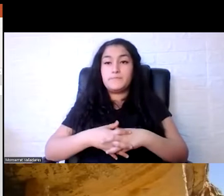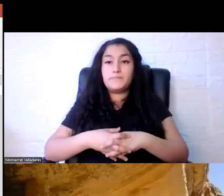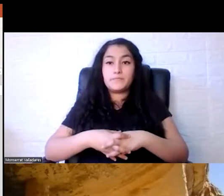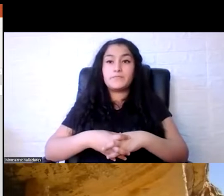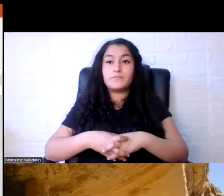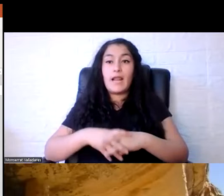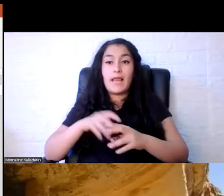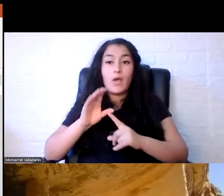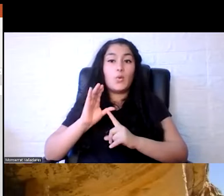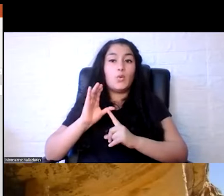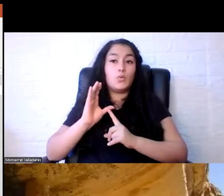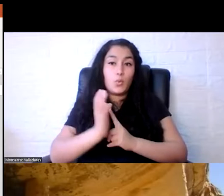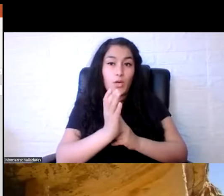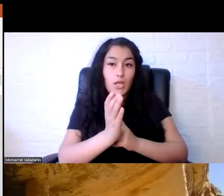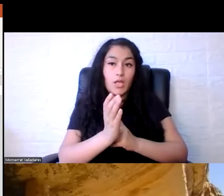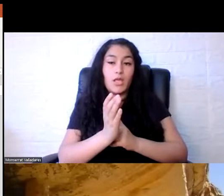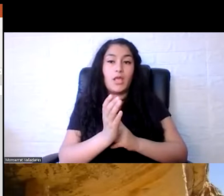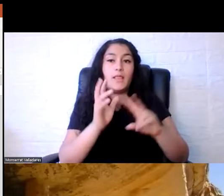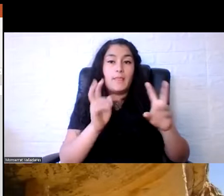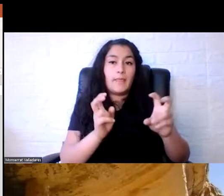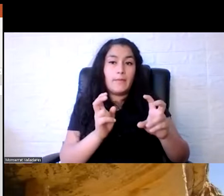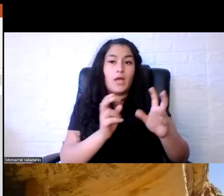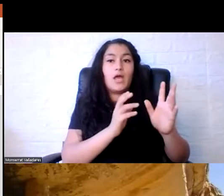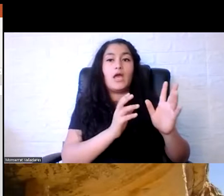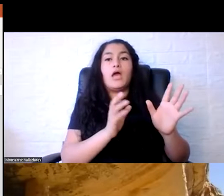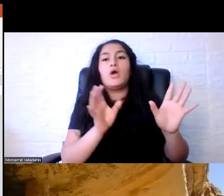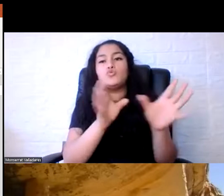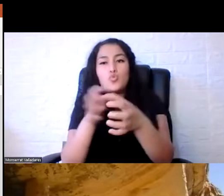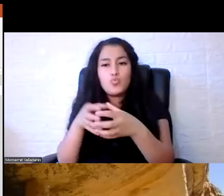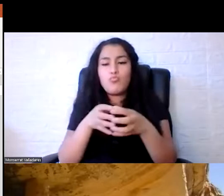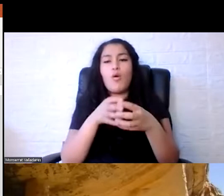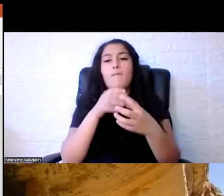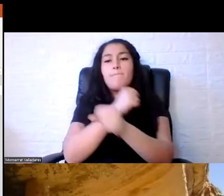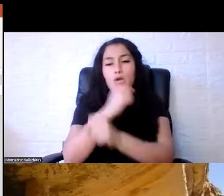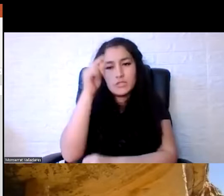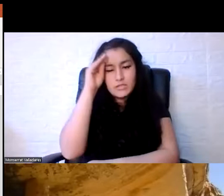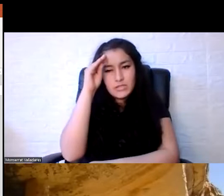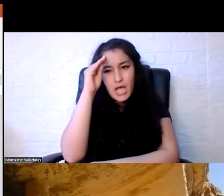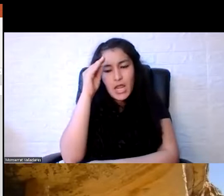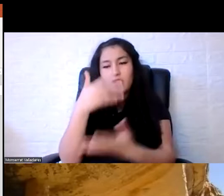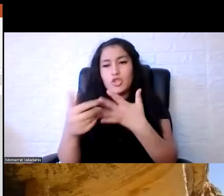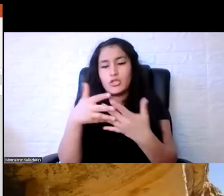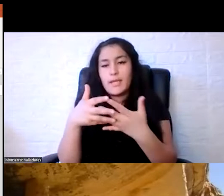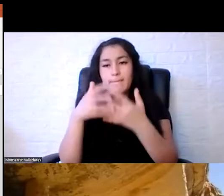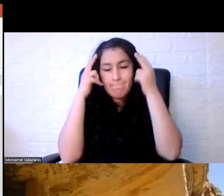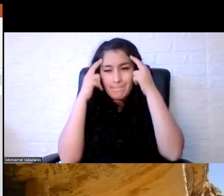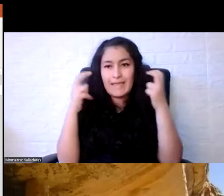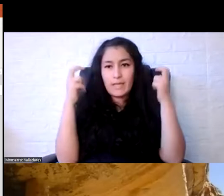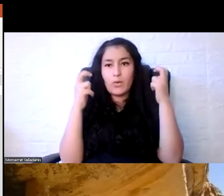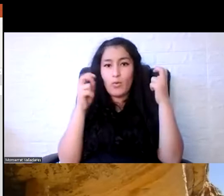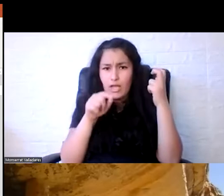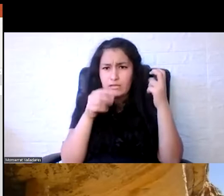la cultura de las organizaciones policíacas en México se